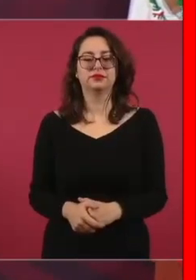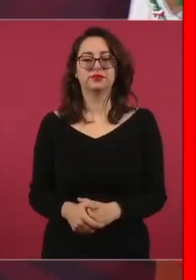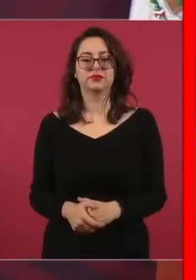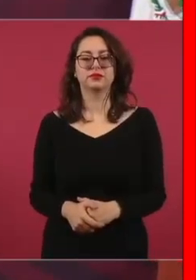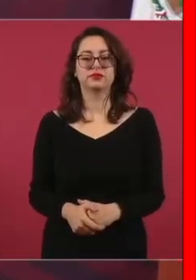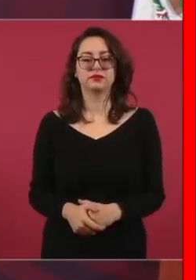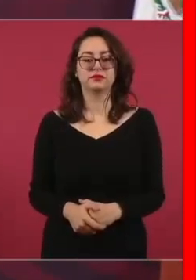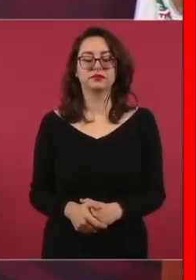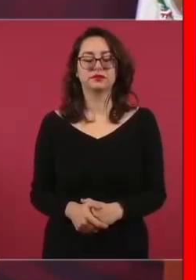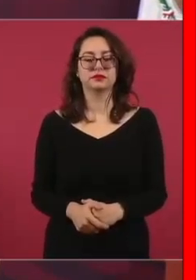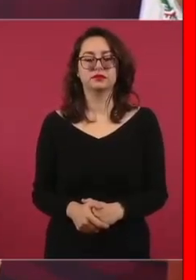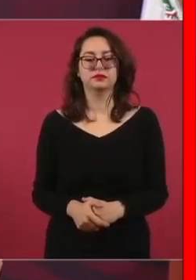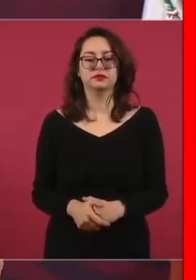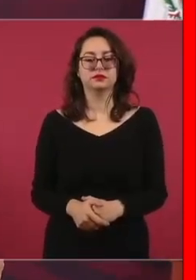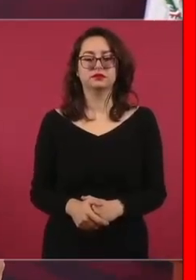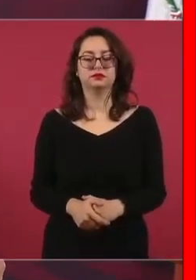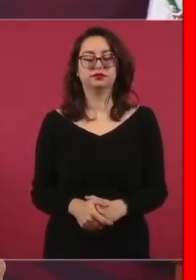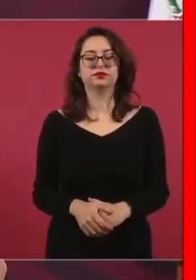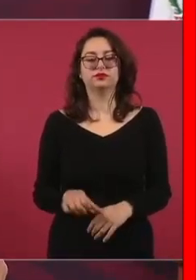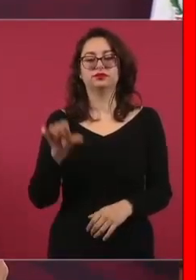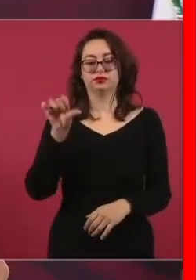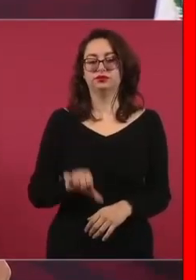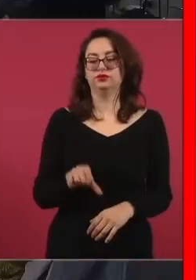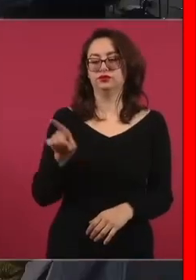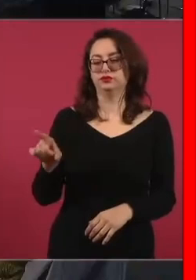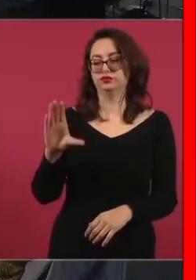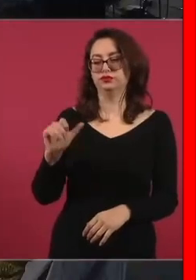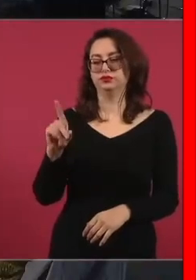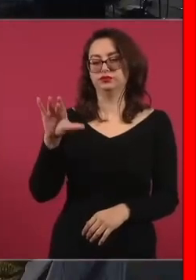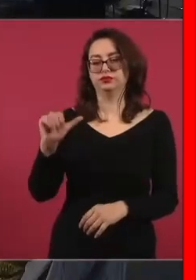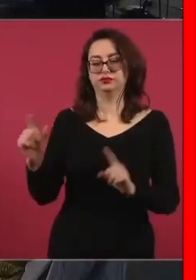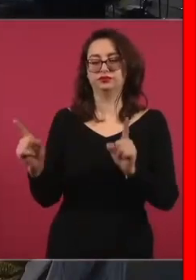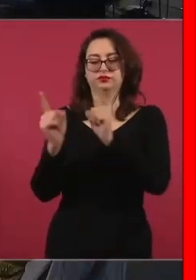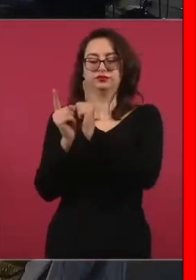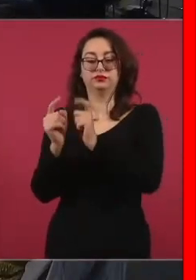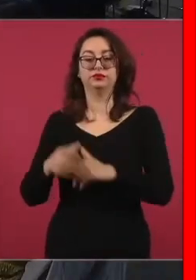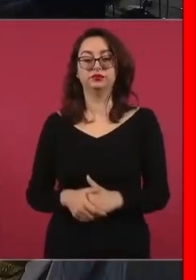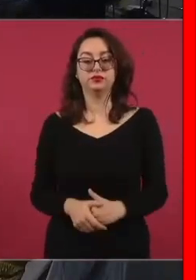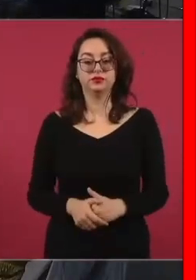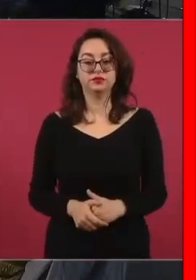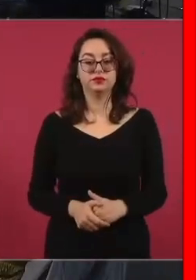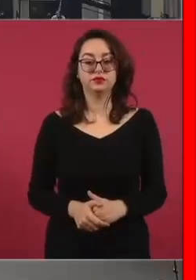pues hoy vamos a entregar ya el bastón. Presidente, justo cuando usted estaba arrancando la mañanera,